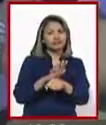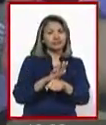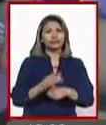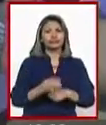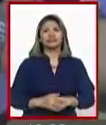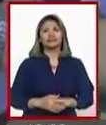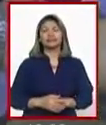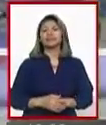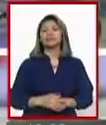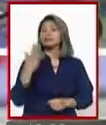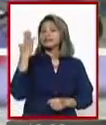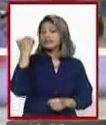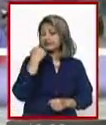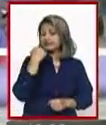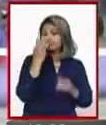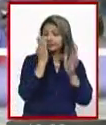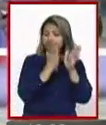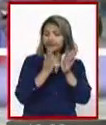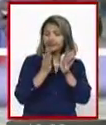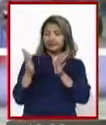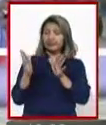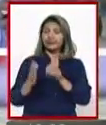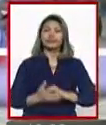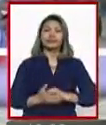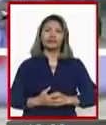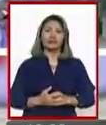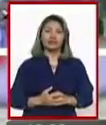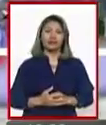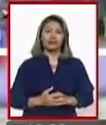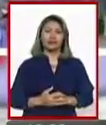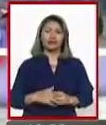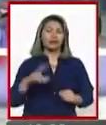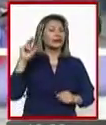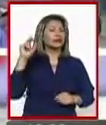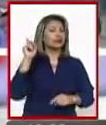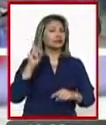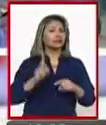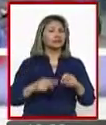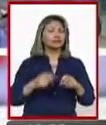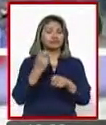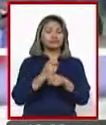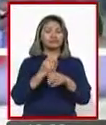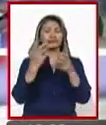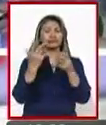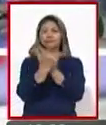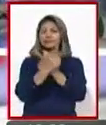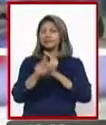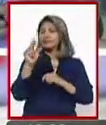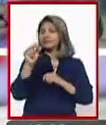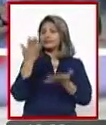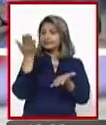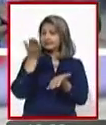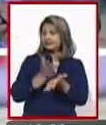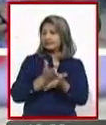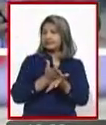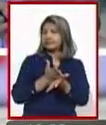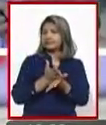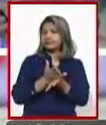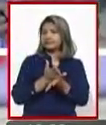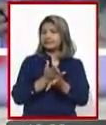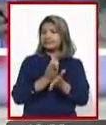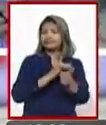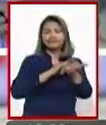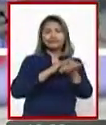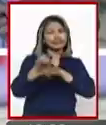Es lógico, porque lo estamos haciendo organizadamente, ya no piedra libre. ya está de buen tamaño que